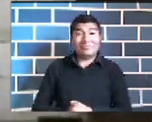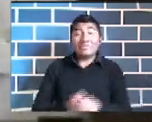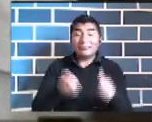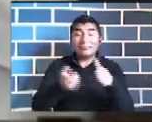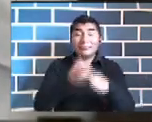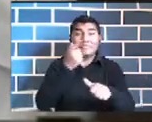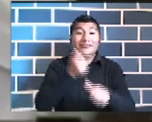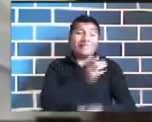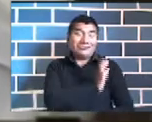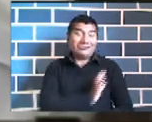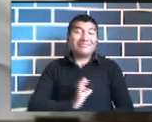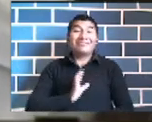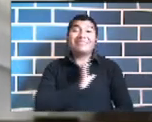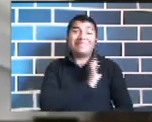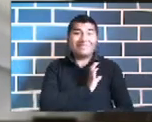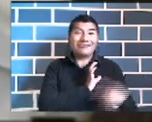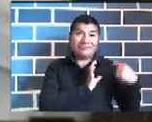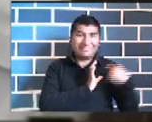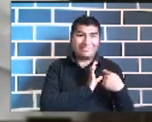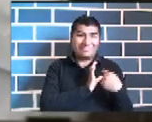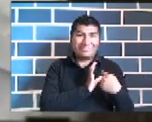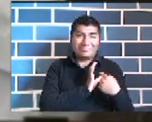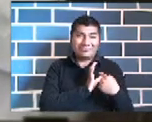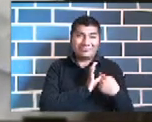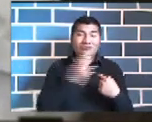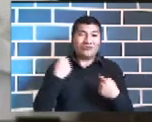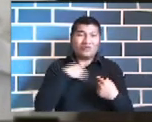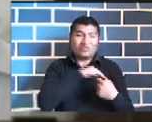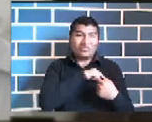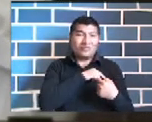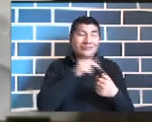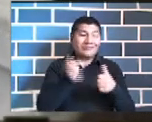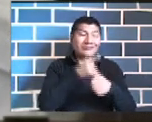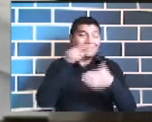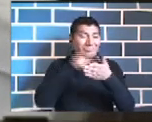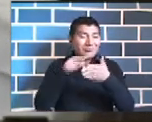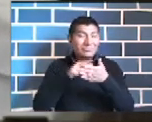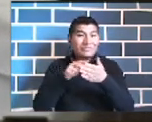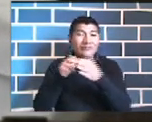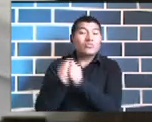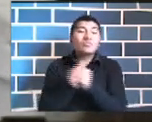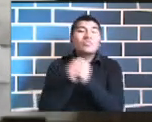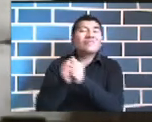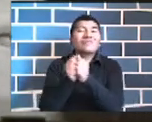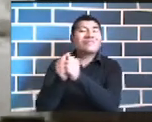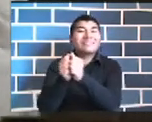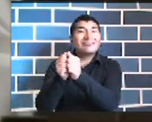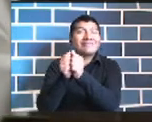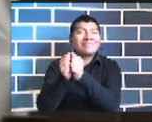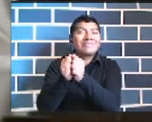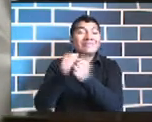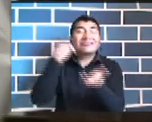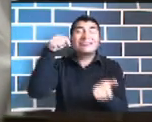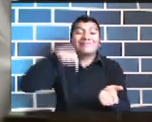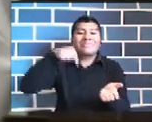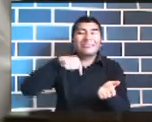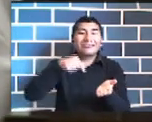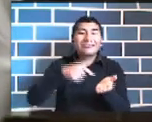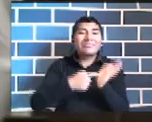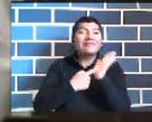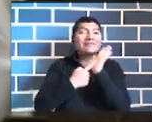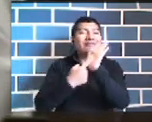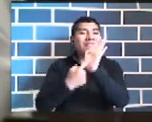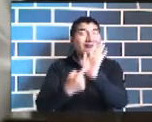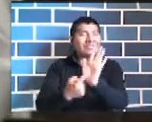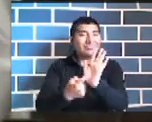primera característica que hemos sacado de la primera lectura, unidad. Acá,